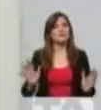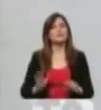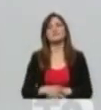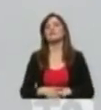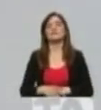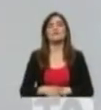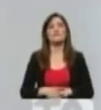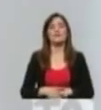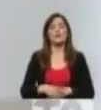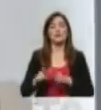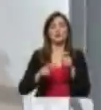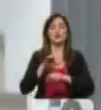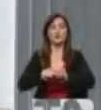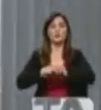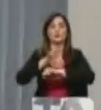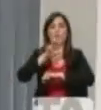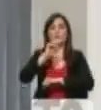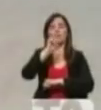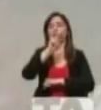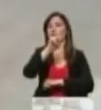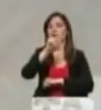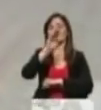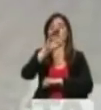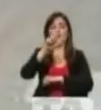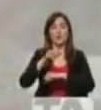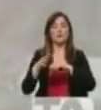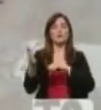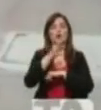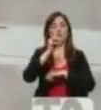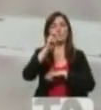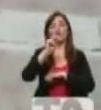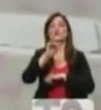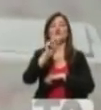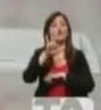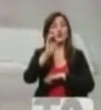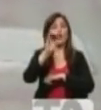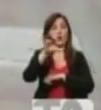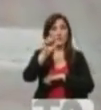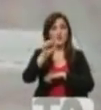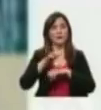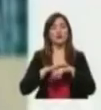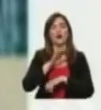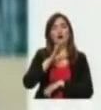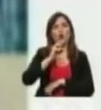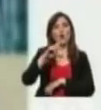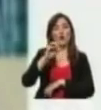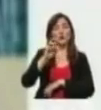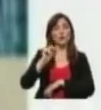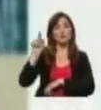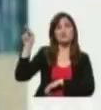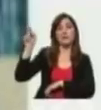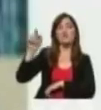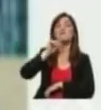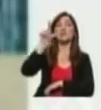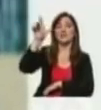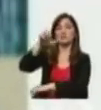hay tres detenidos, Brian Manzaba, Máximo Montoya y Neil Colón. Quien falta por capturar y hasta envía mensajes por medio de sus abogados